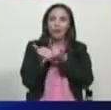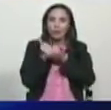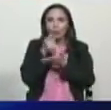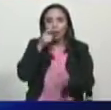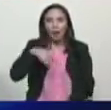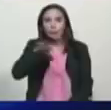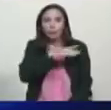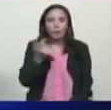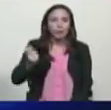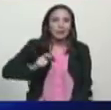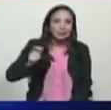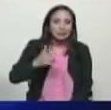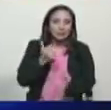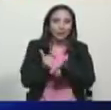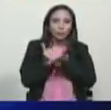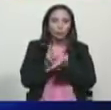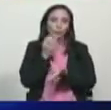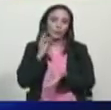pueblo.